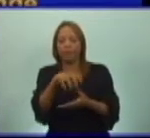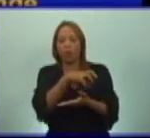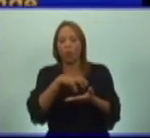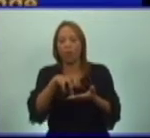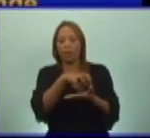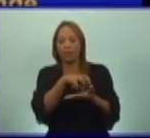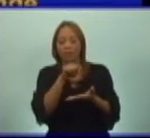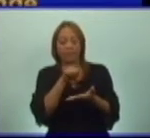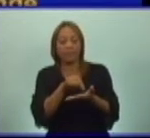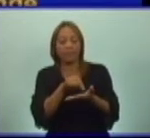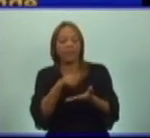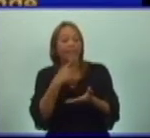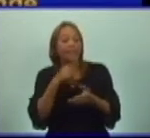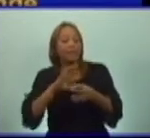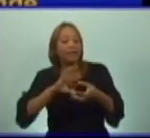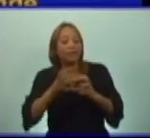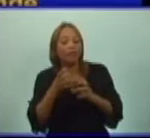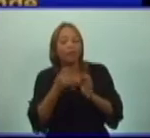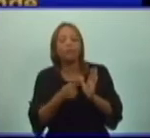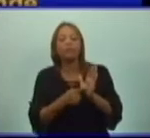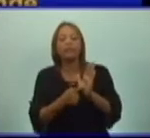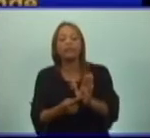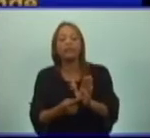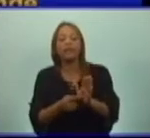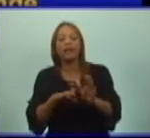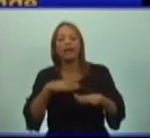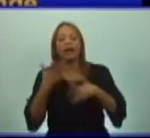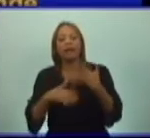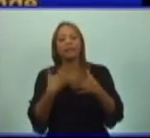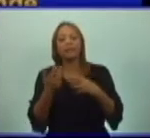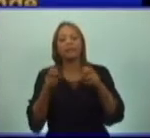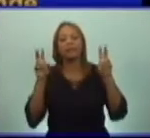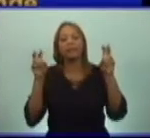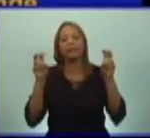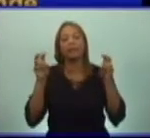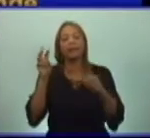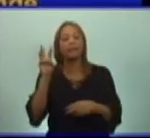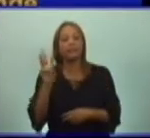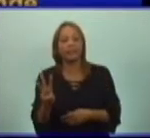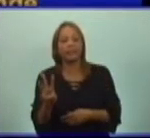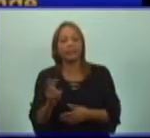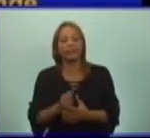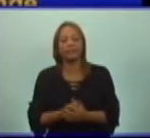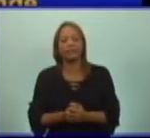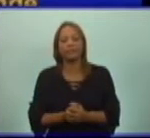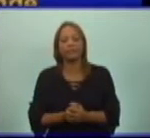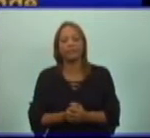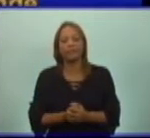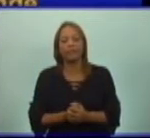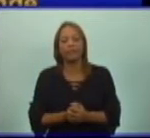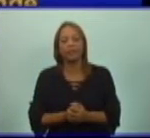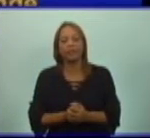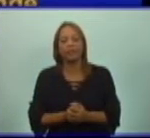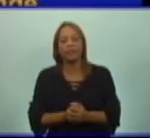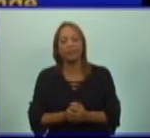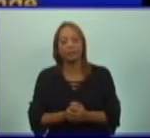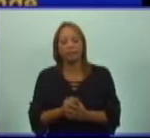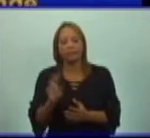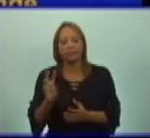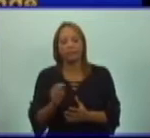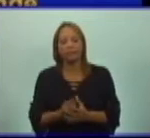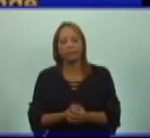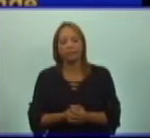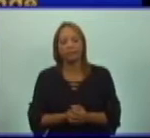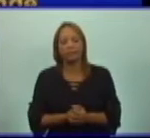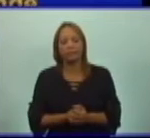De esta misma manera presentaremos las actividades del tema 3, si vas a seleccionarlo.